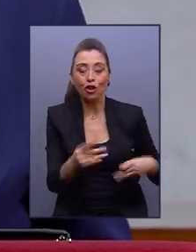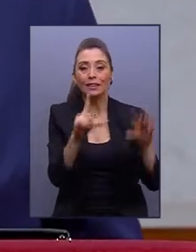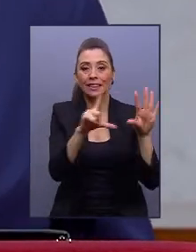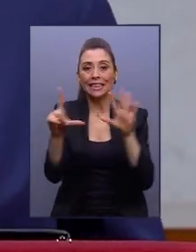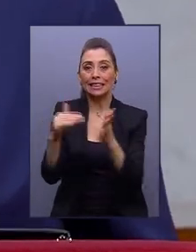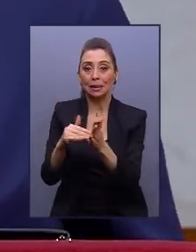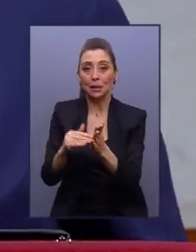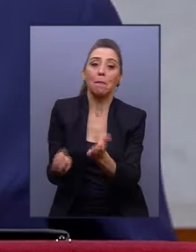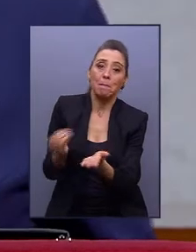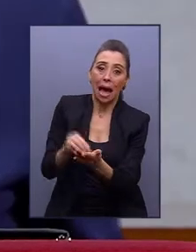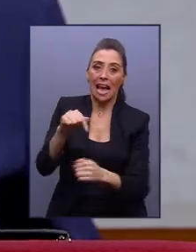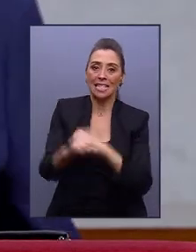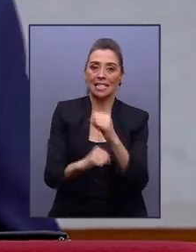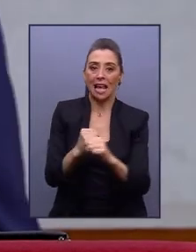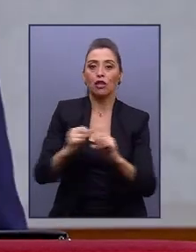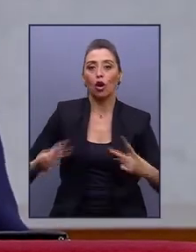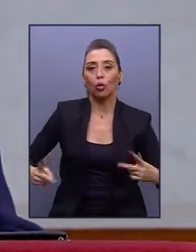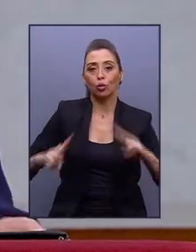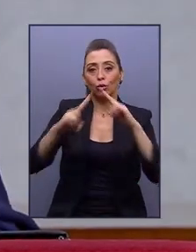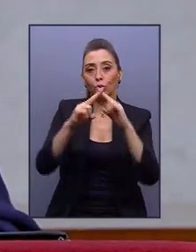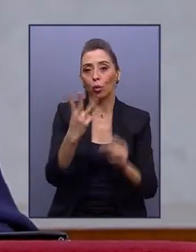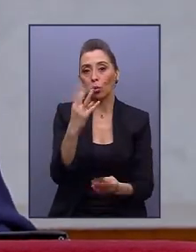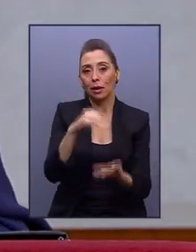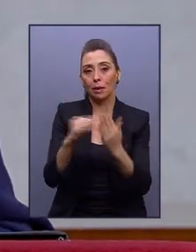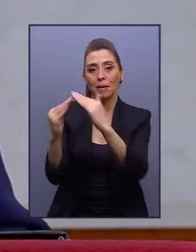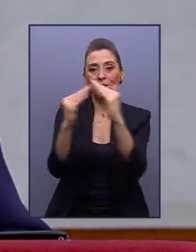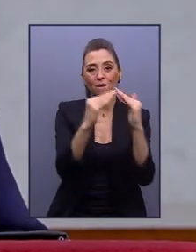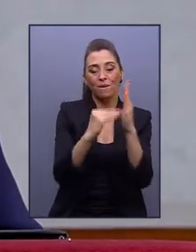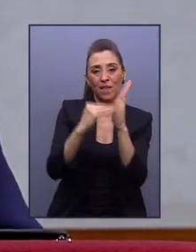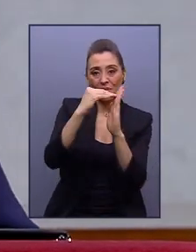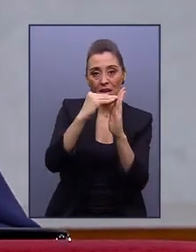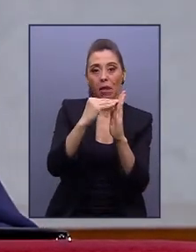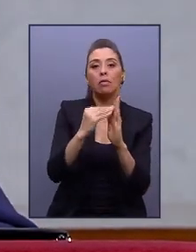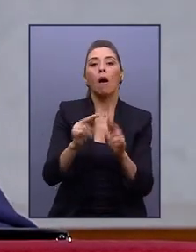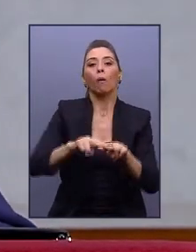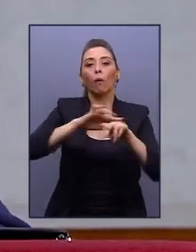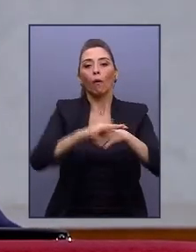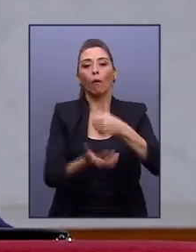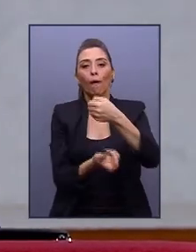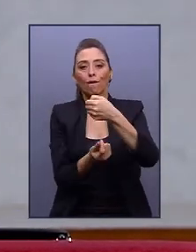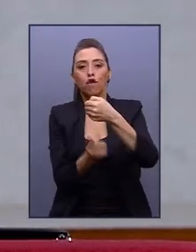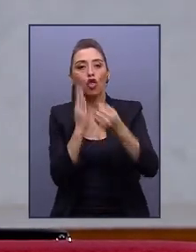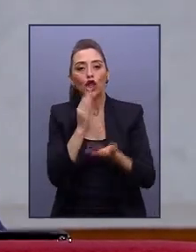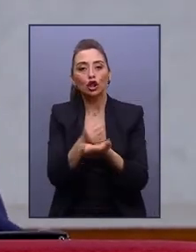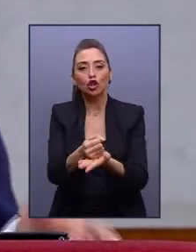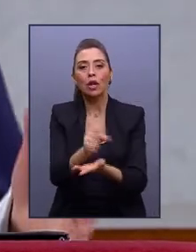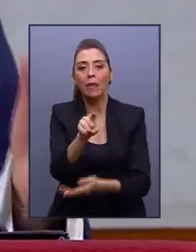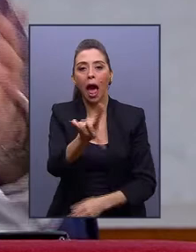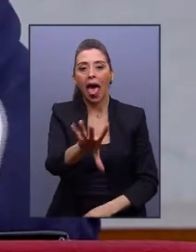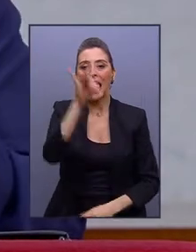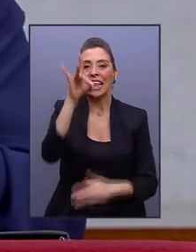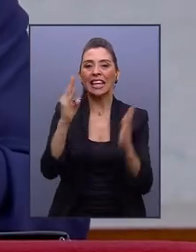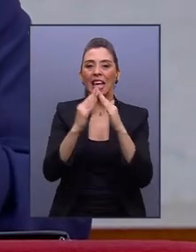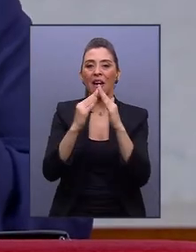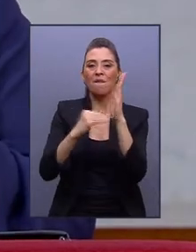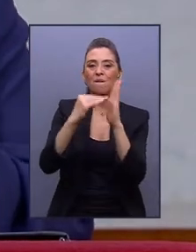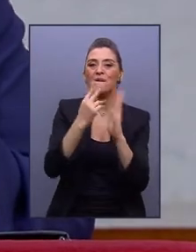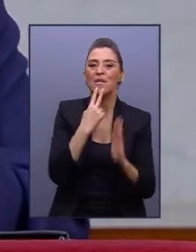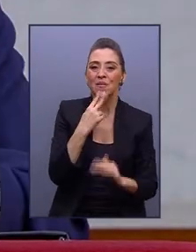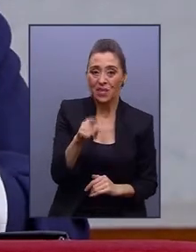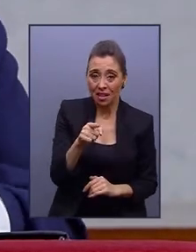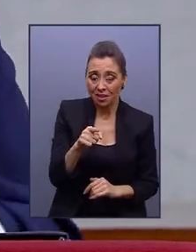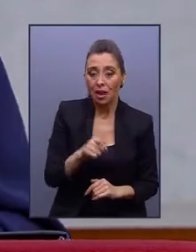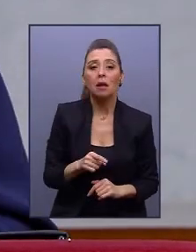más este año. Y hemos construido más de 40.000 viviendas para el Fondo Solidario de Elección de Vivienda. Pero lo importante es que no se